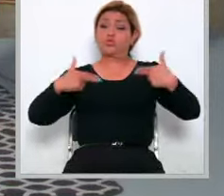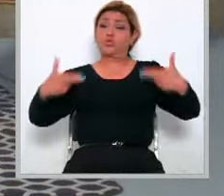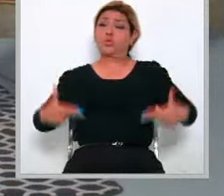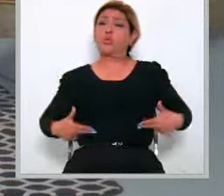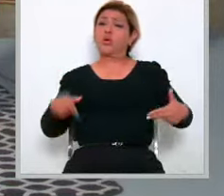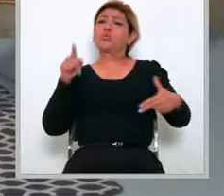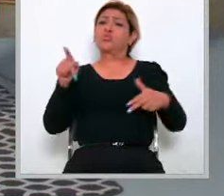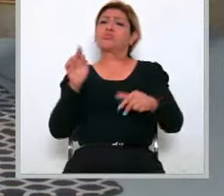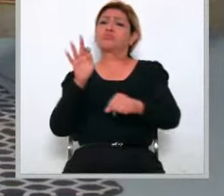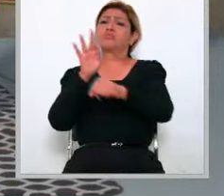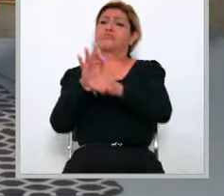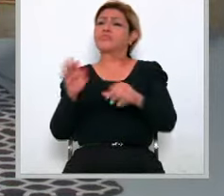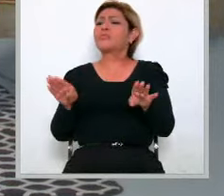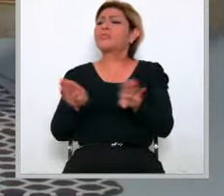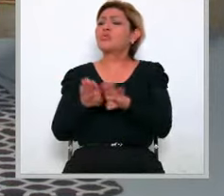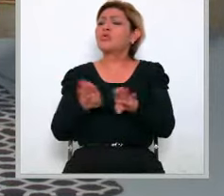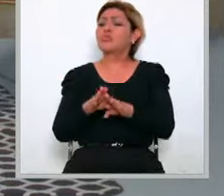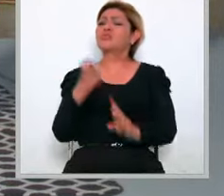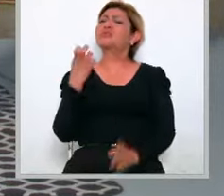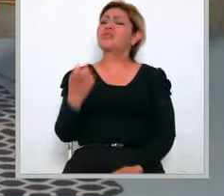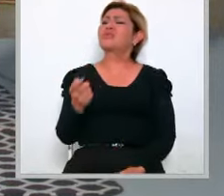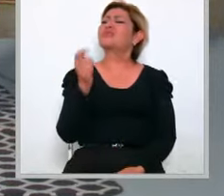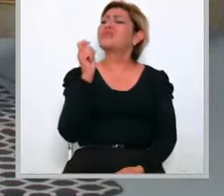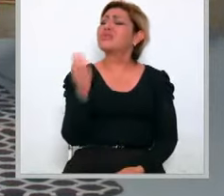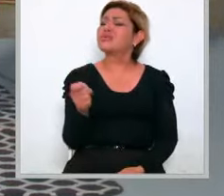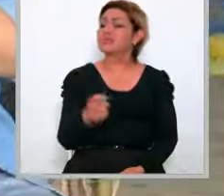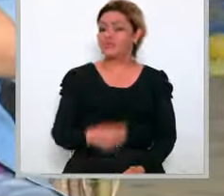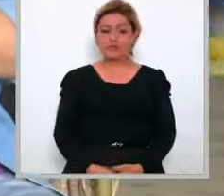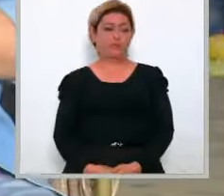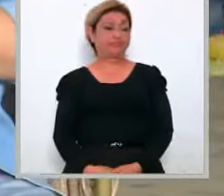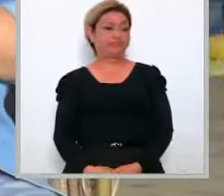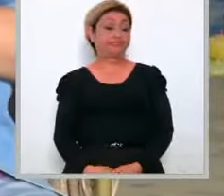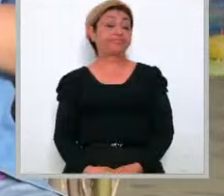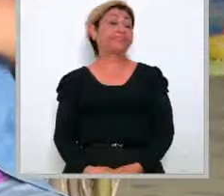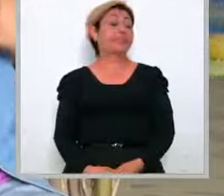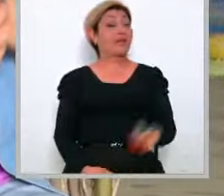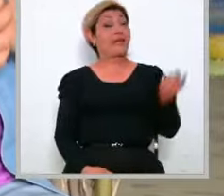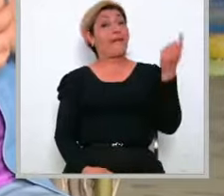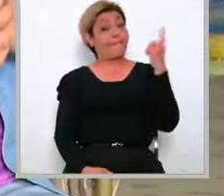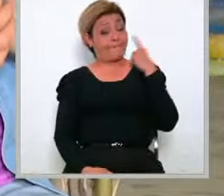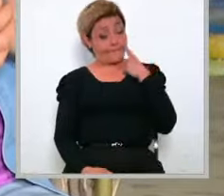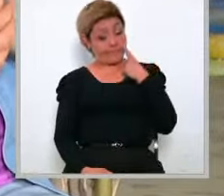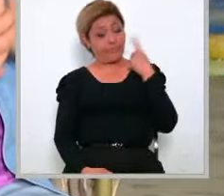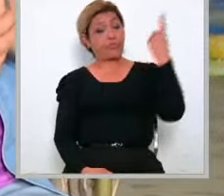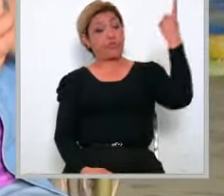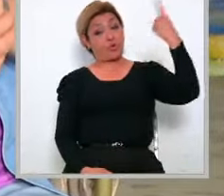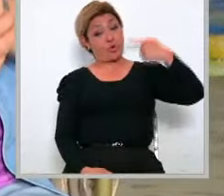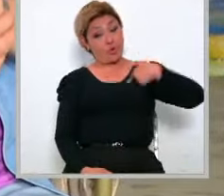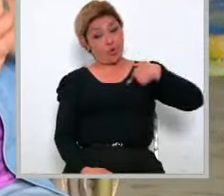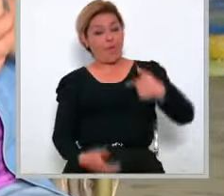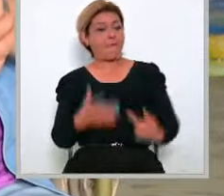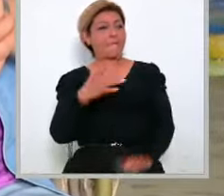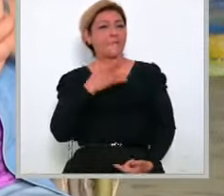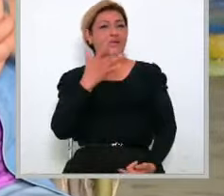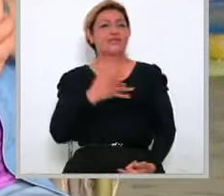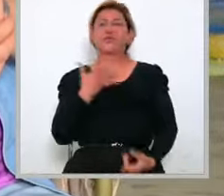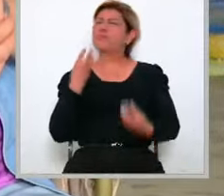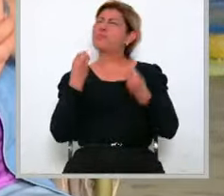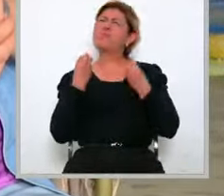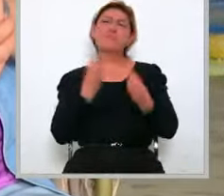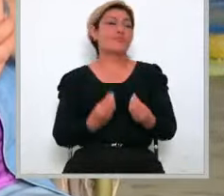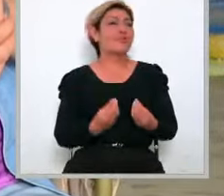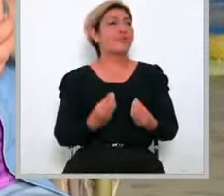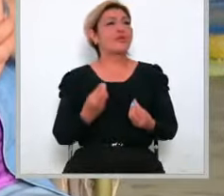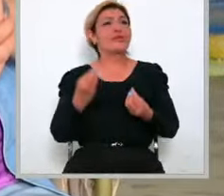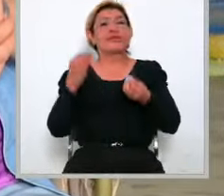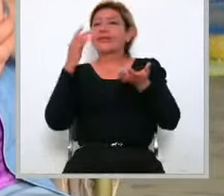Cuéntame un poco tu experiencia, ¿qué ha sido para ti ser un impulsor de derechos humanos? Pues primero que nada me siento muy agradecido